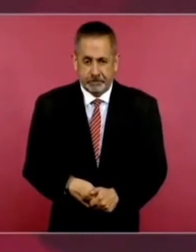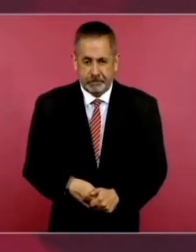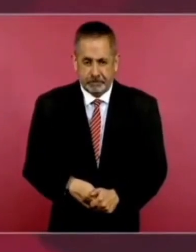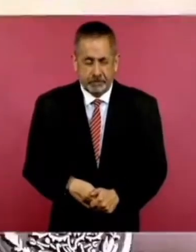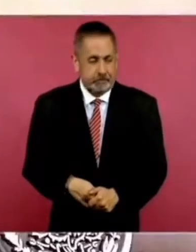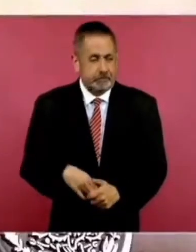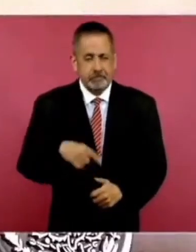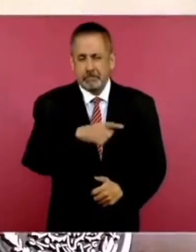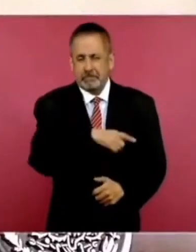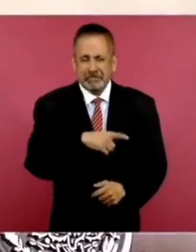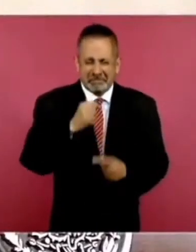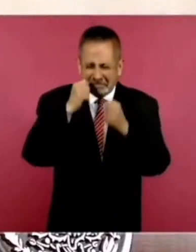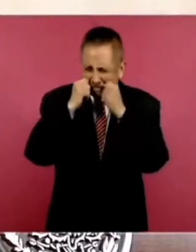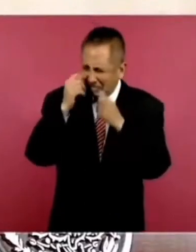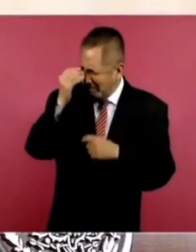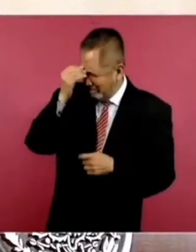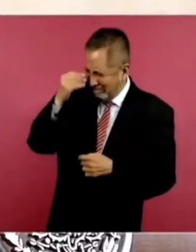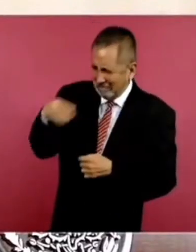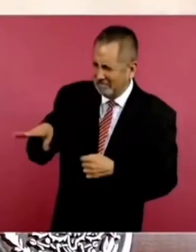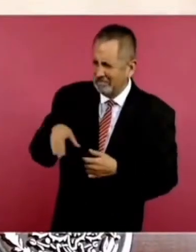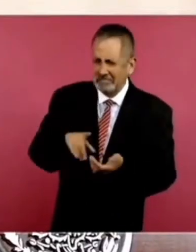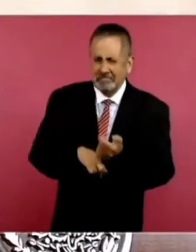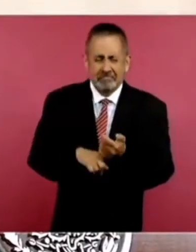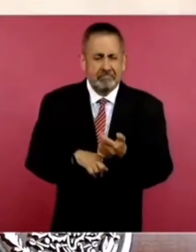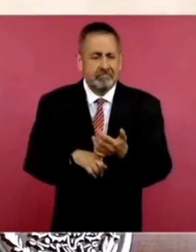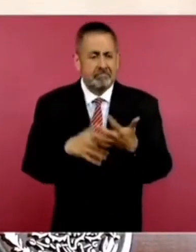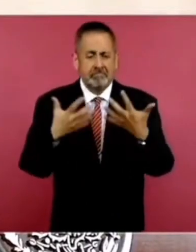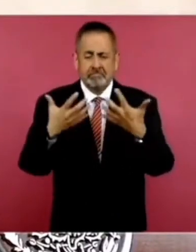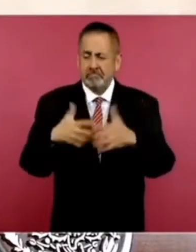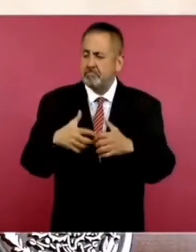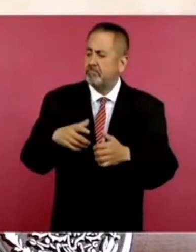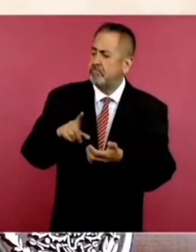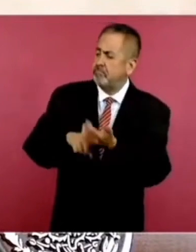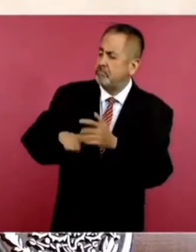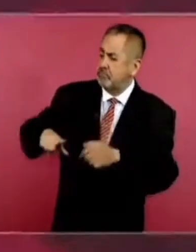les importa ninguna empresa pública,